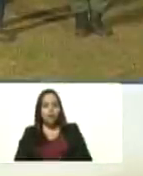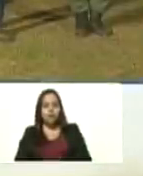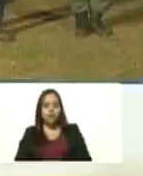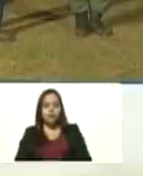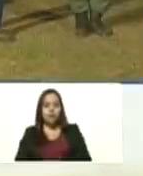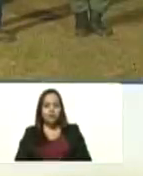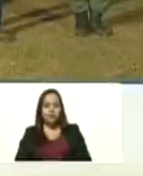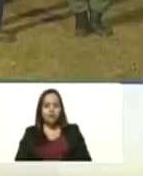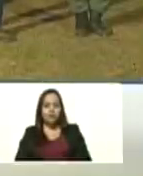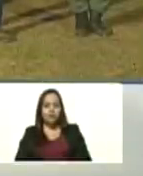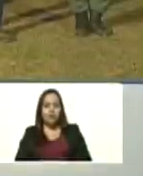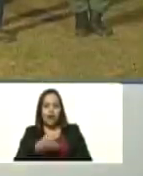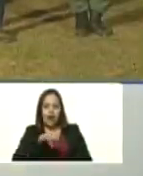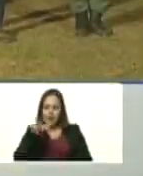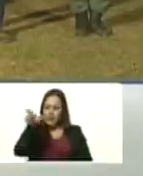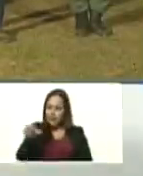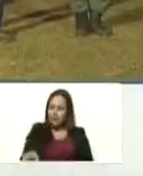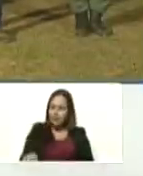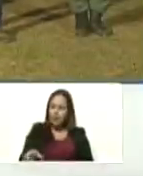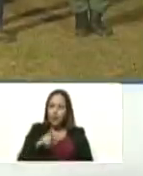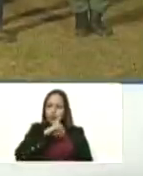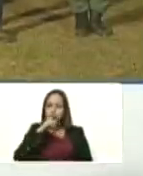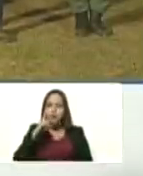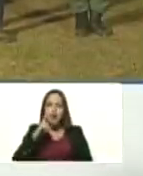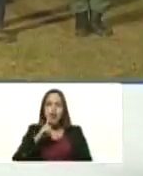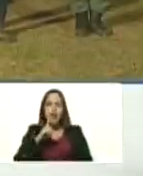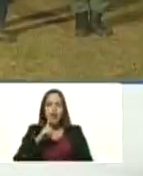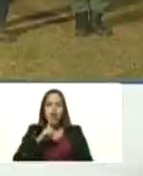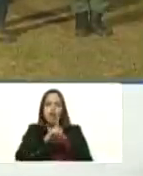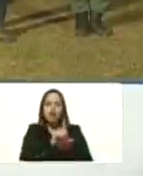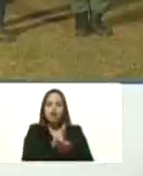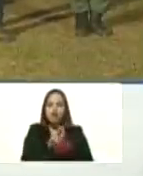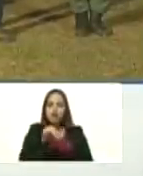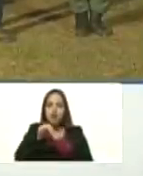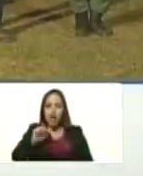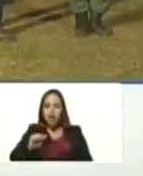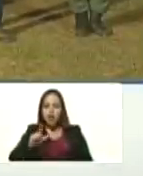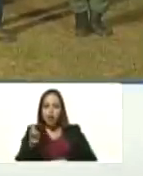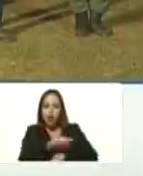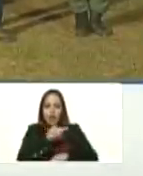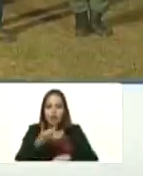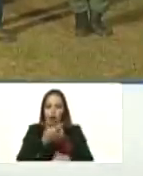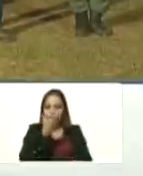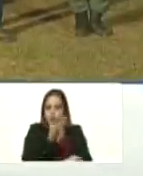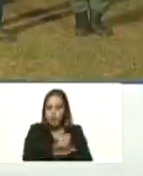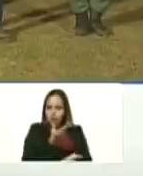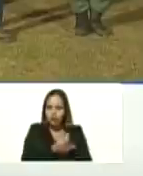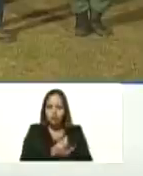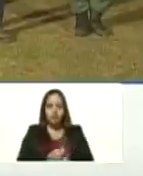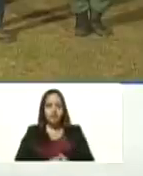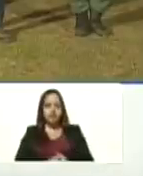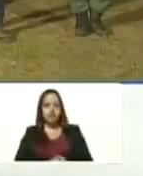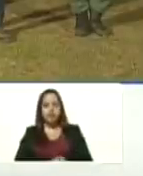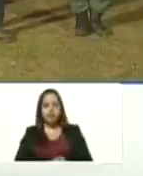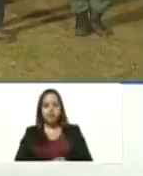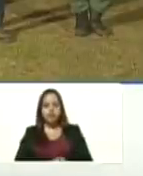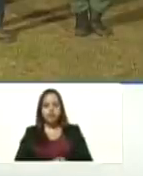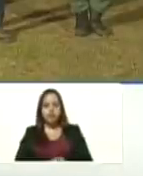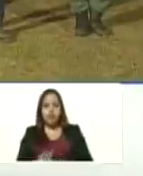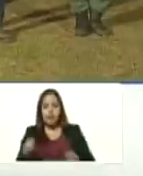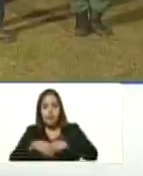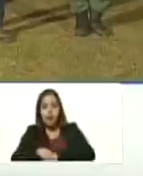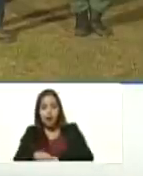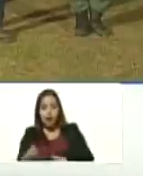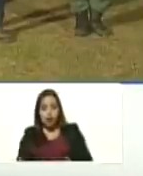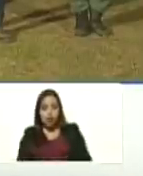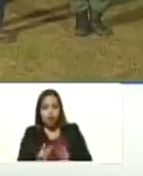allá está el joven ernesto luna gobernador de monagas ernesto allá se encuentra